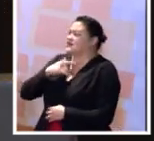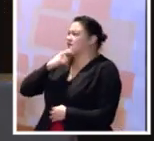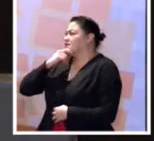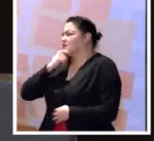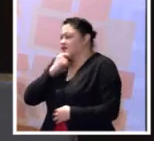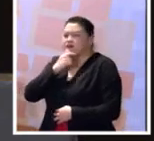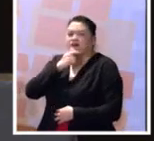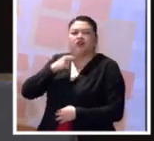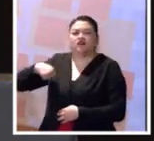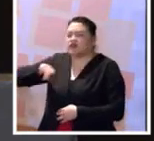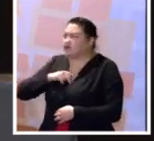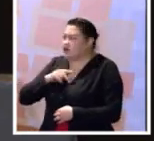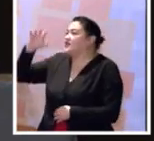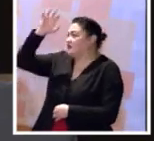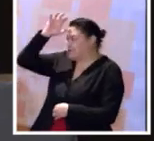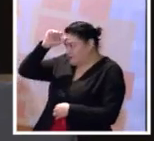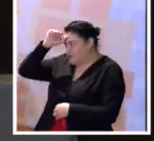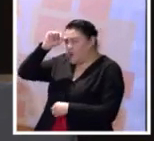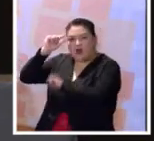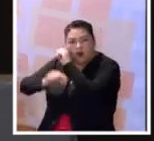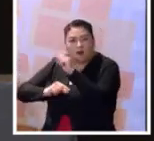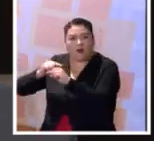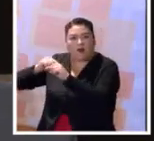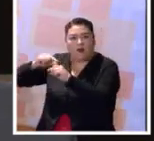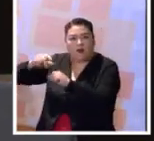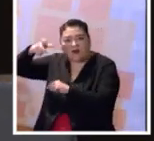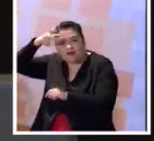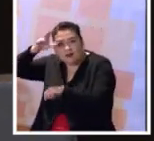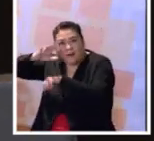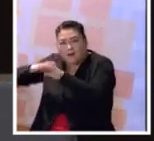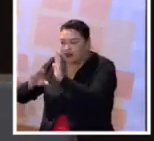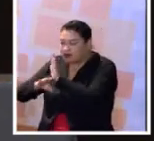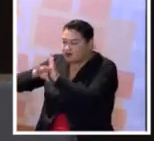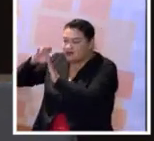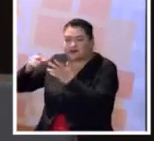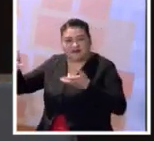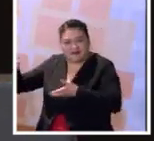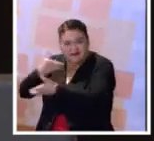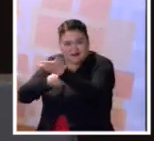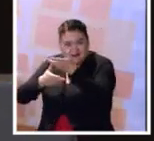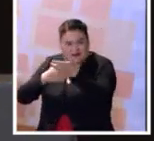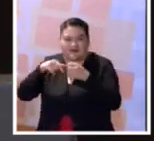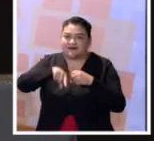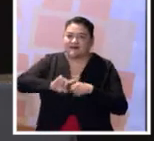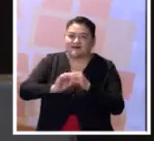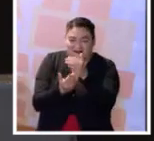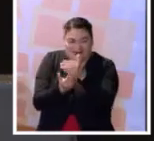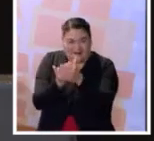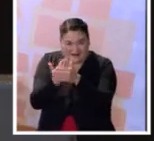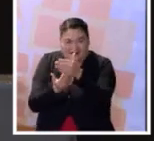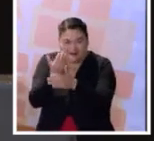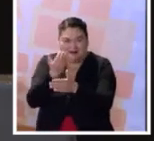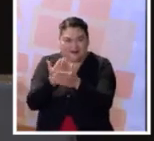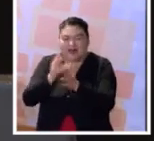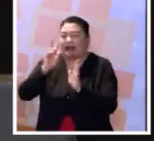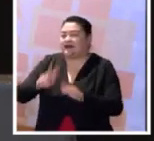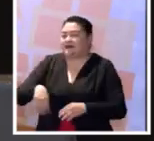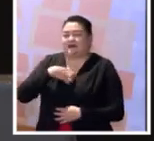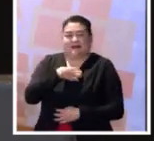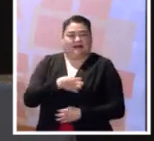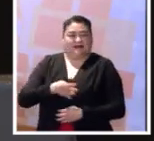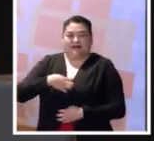como una comunidad de aprendizaje. Esta mañana tenemos la gran oportunidad